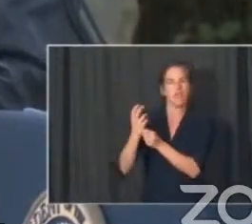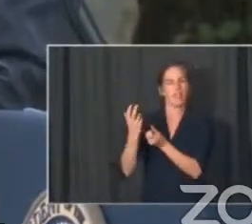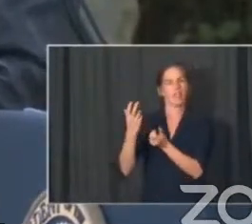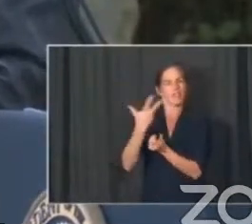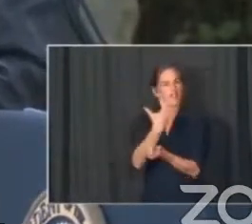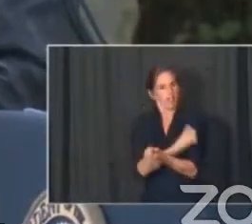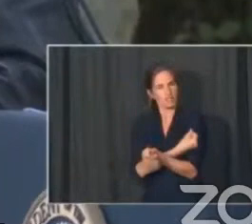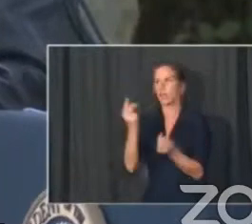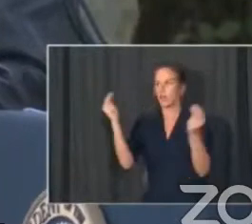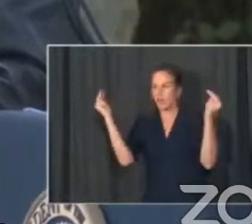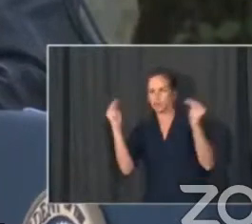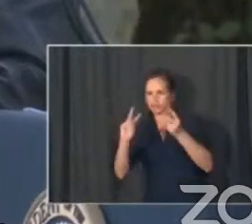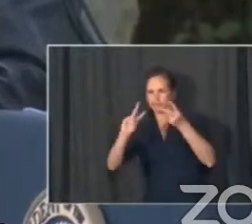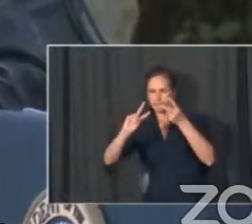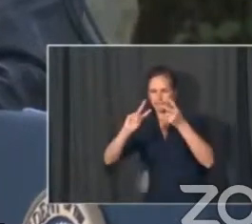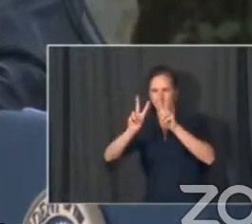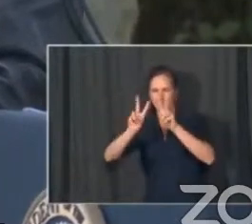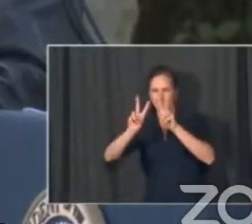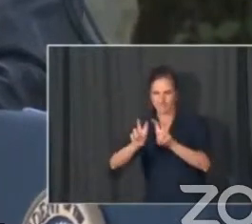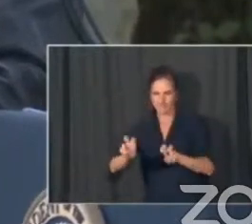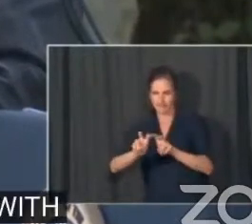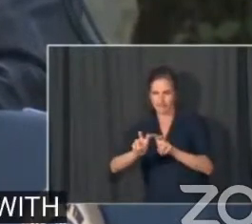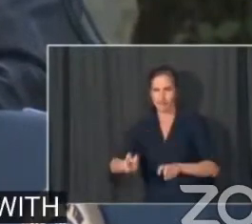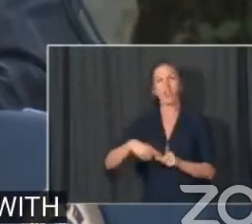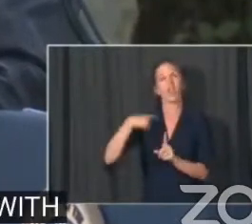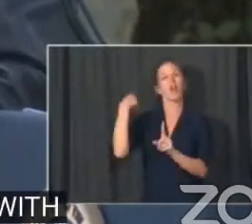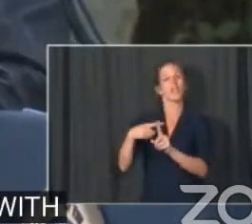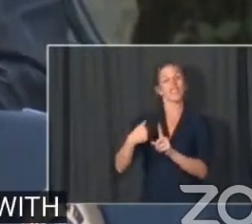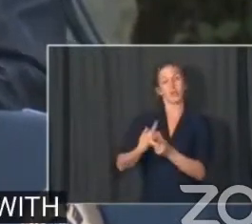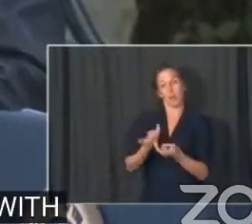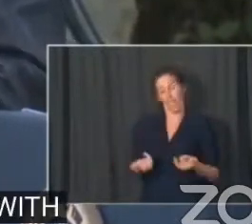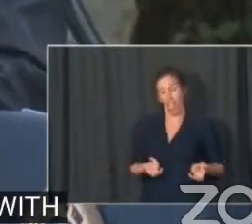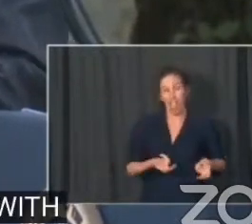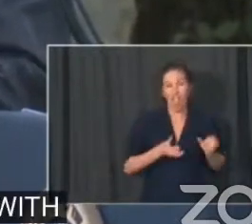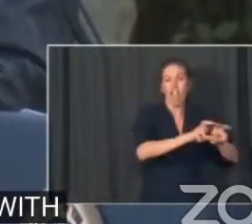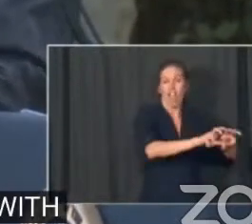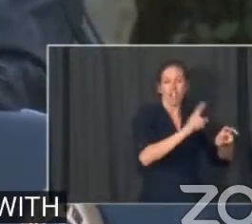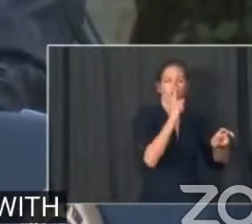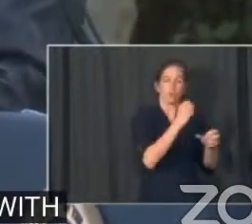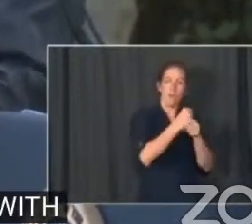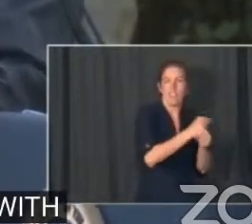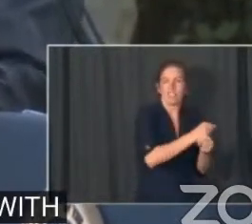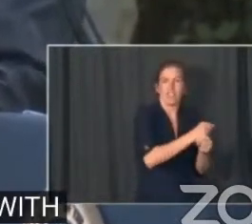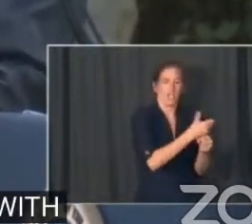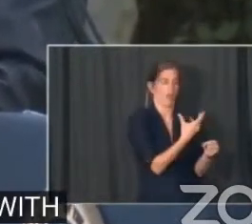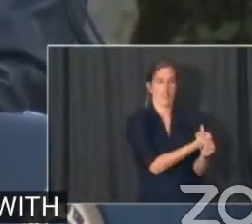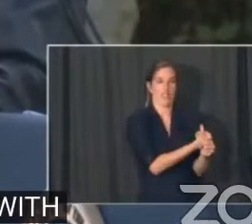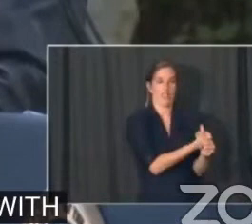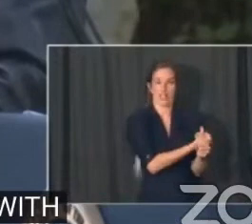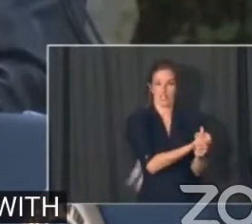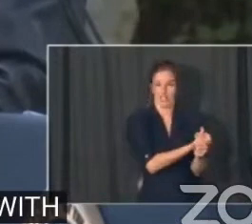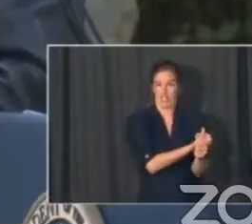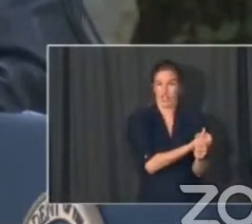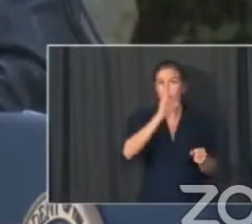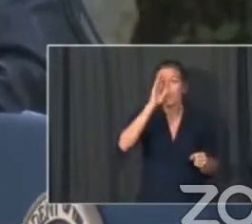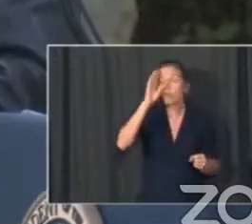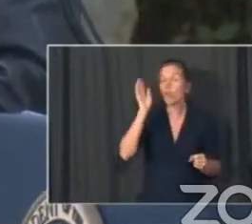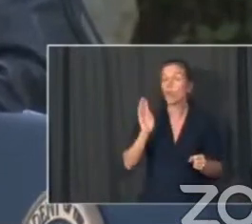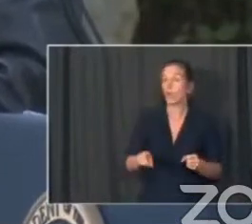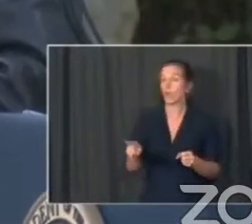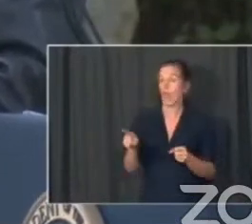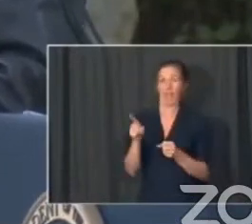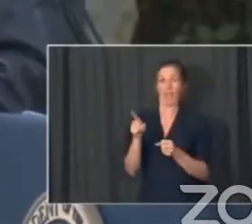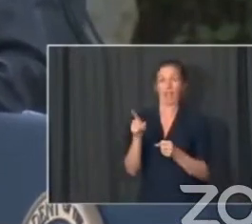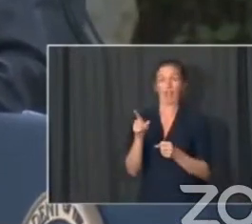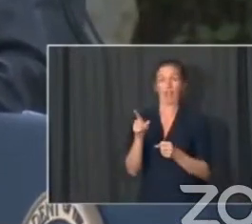estas vacunas, también hemos mirado algunos desarrollos clínicos de algunas compañías que